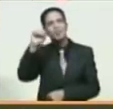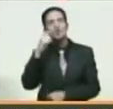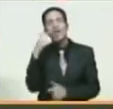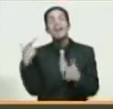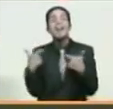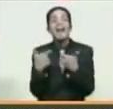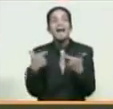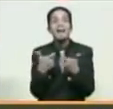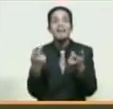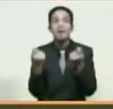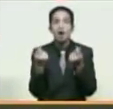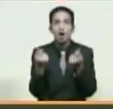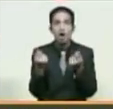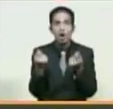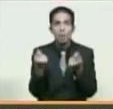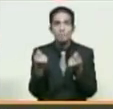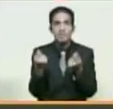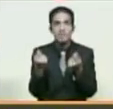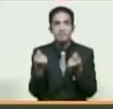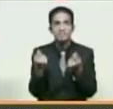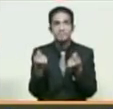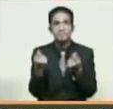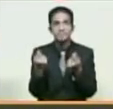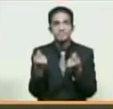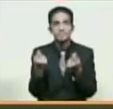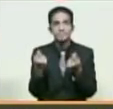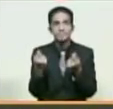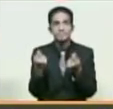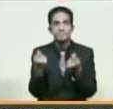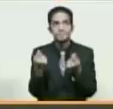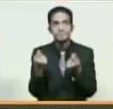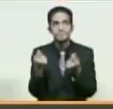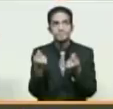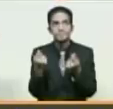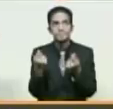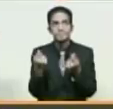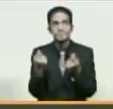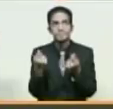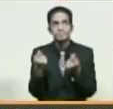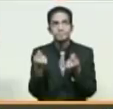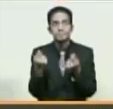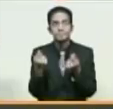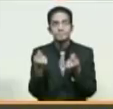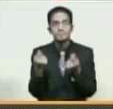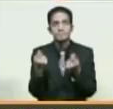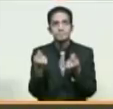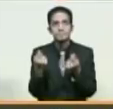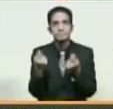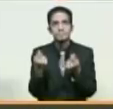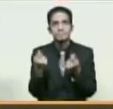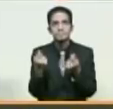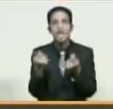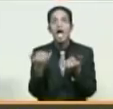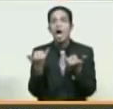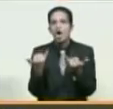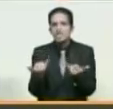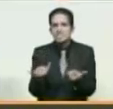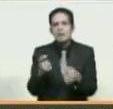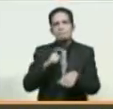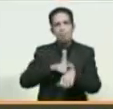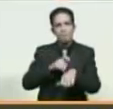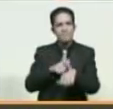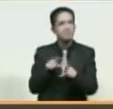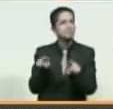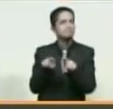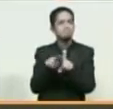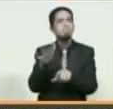económica, ha dicho el presidente, nos encontramos en un momento similar a lo